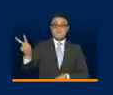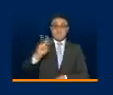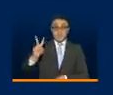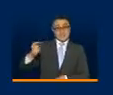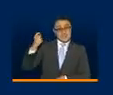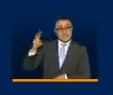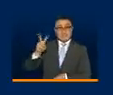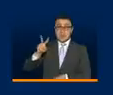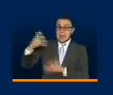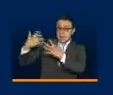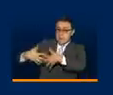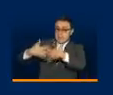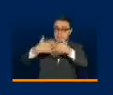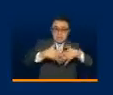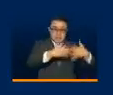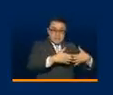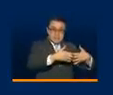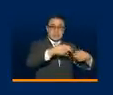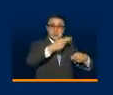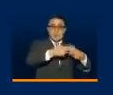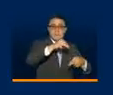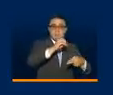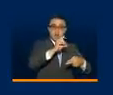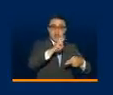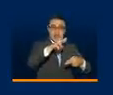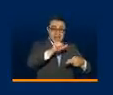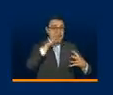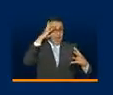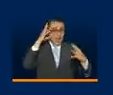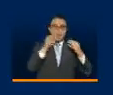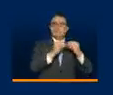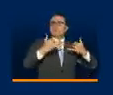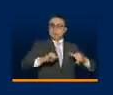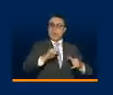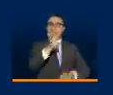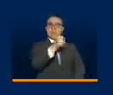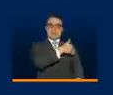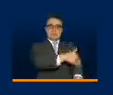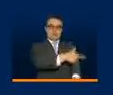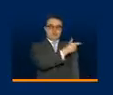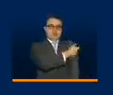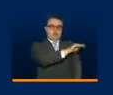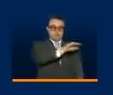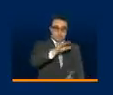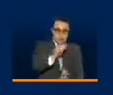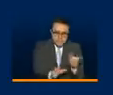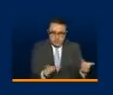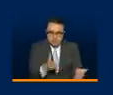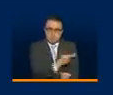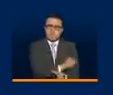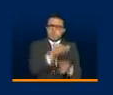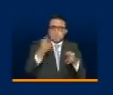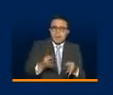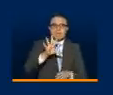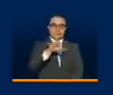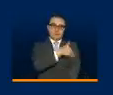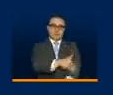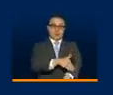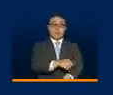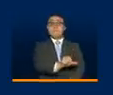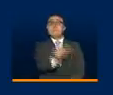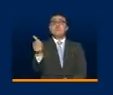acuerdos con Moderna y estábamos adquiriendo con ellos 10 millones de dosis para 5 millones de personas y también con